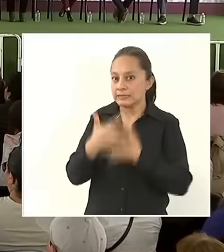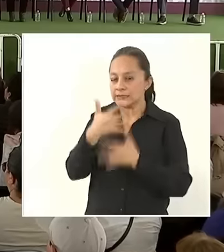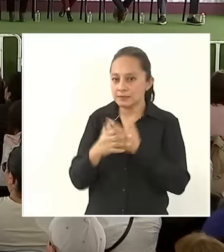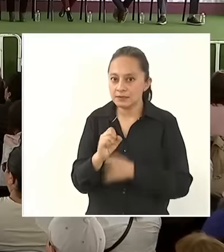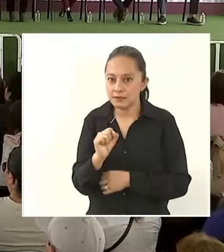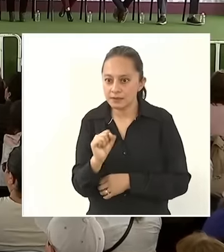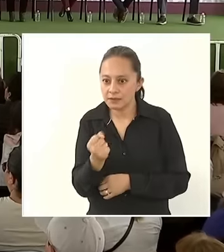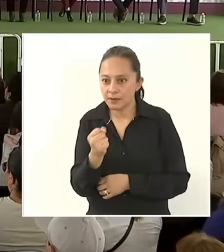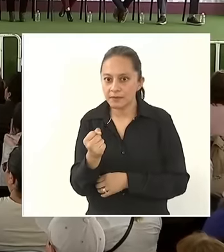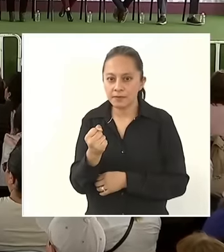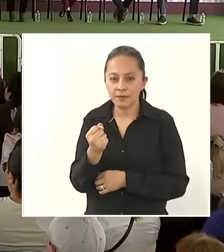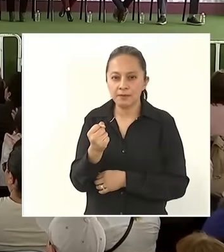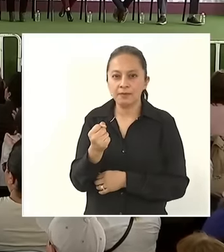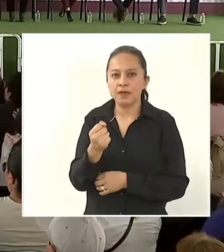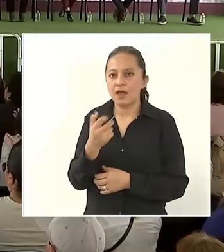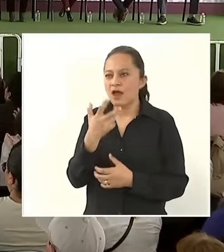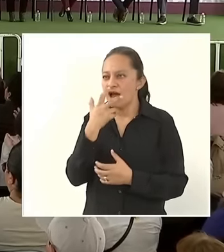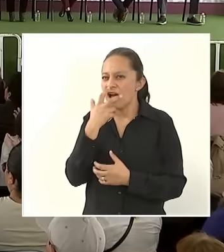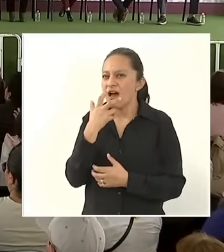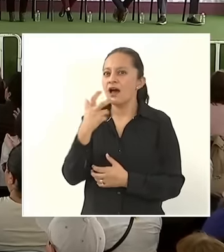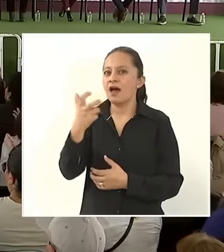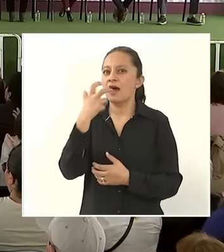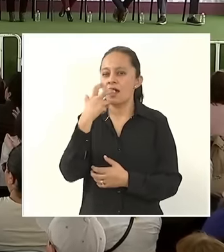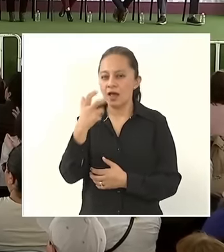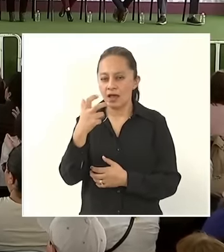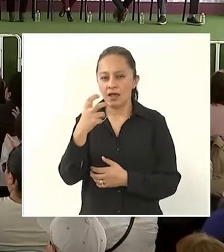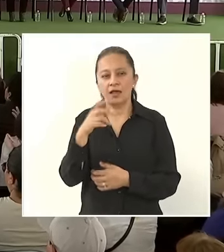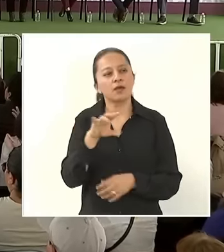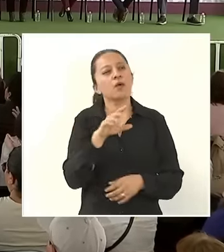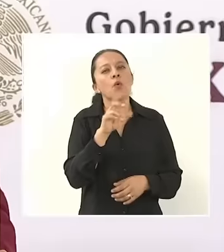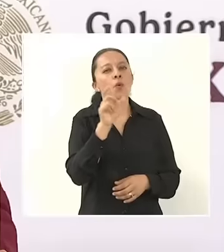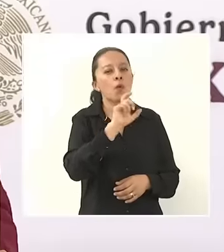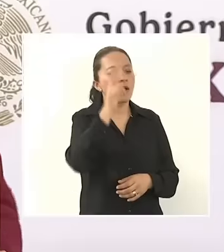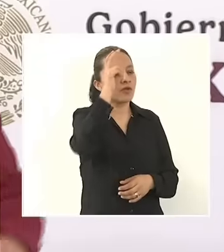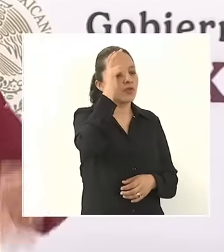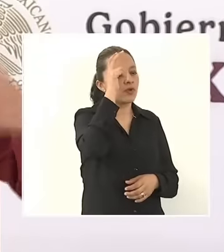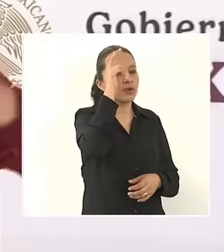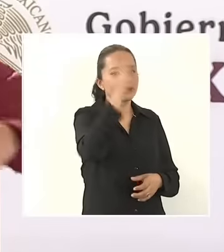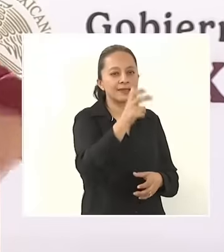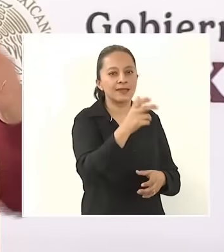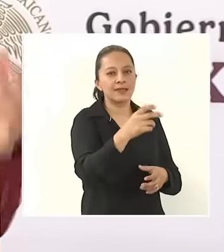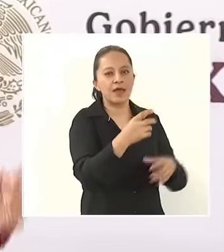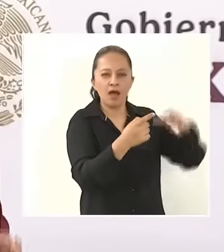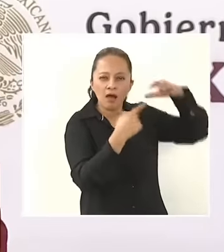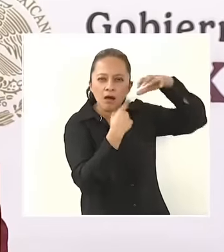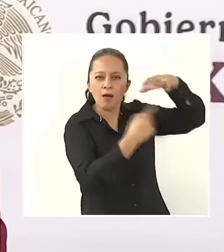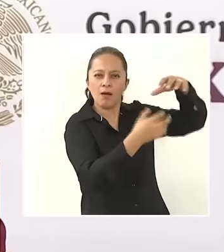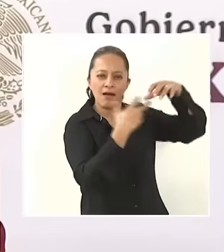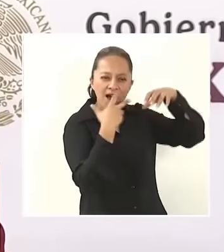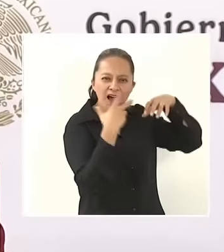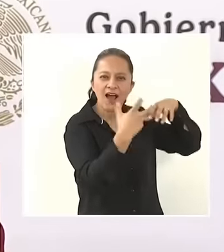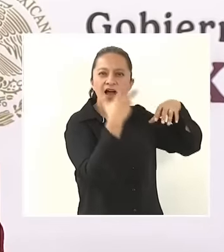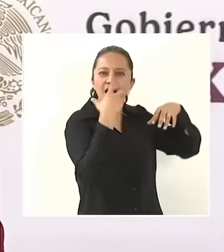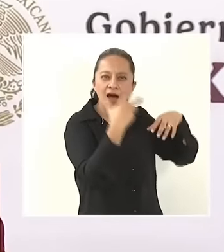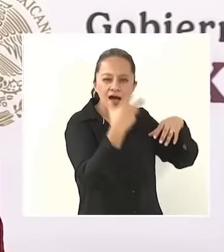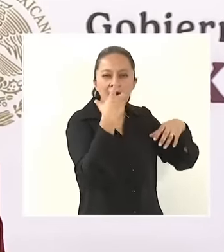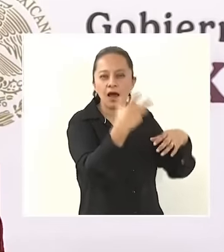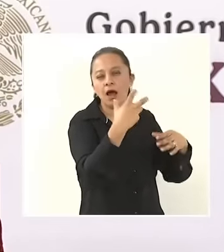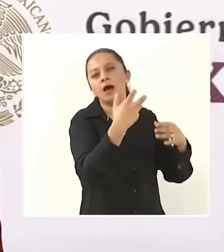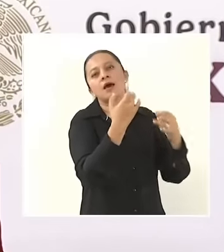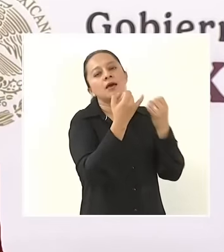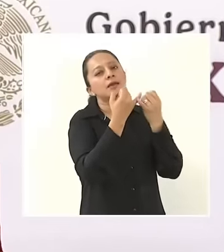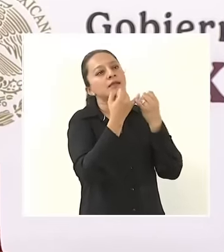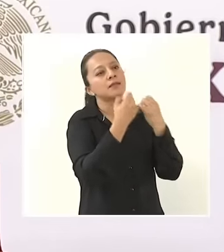el 15 de septiembre es el grito de Dolores del cura Miguel Hidalgo y Costilla. Y a partir de ahí inicia una